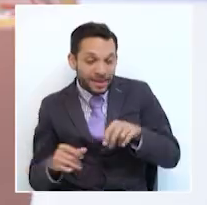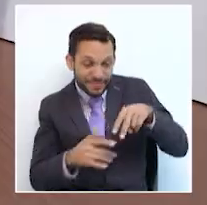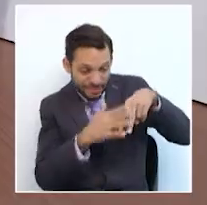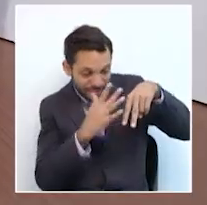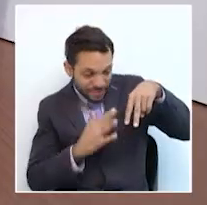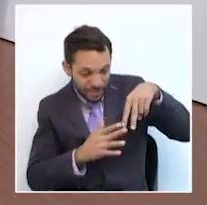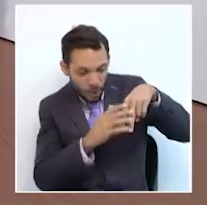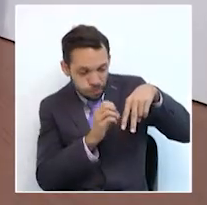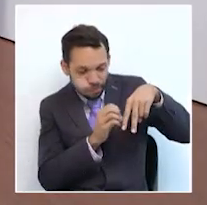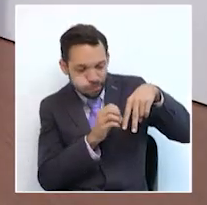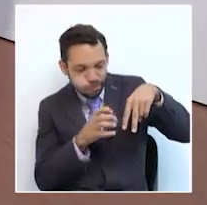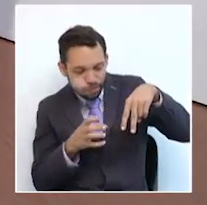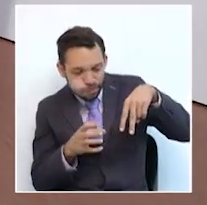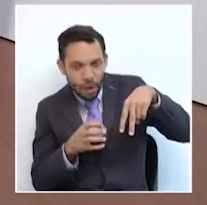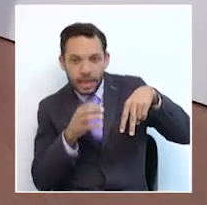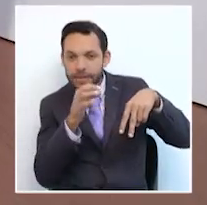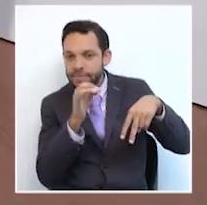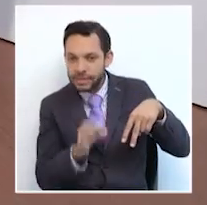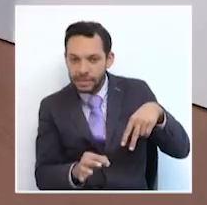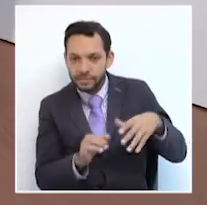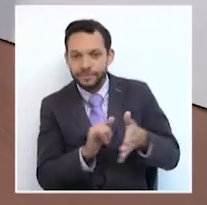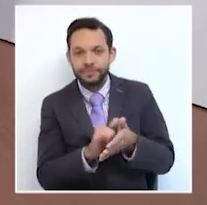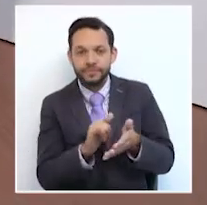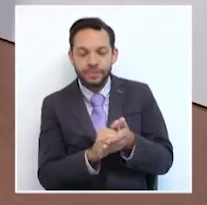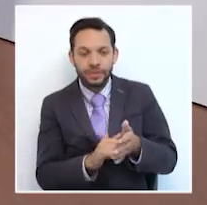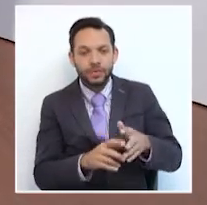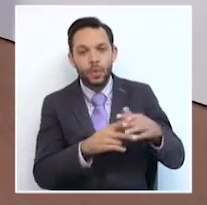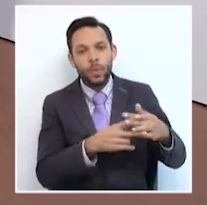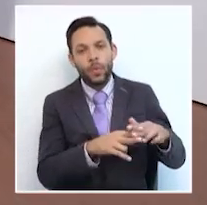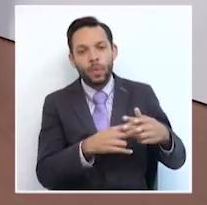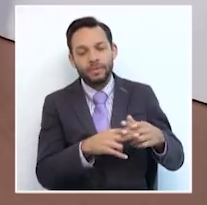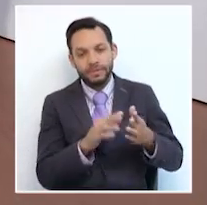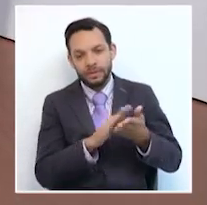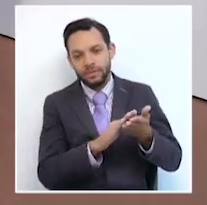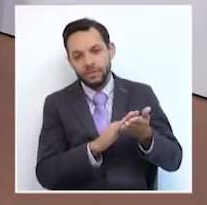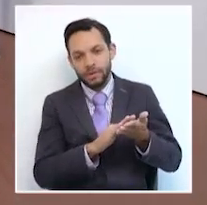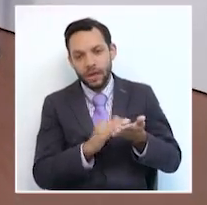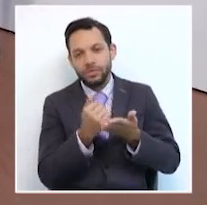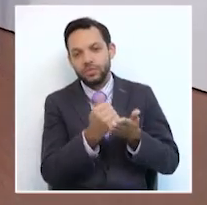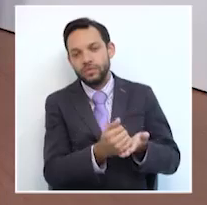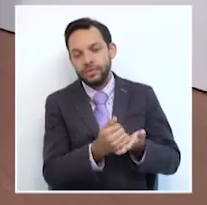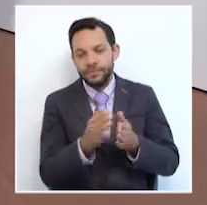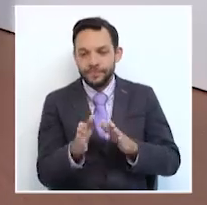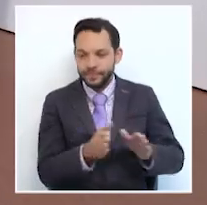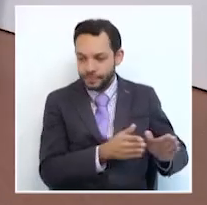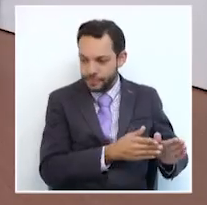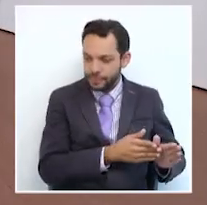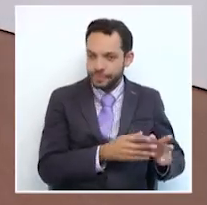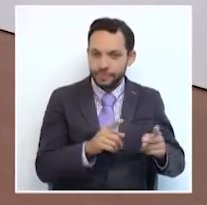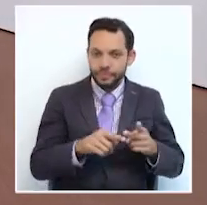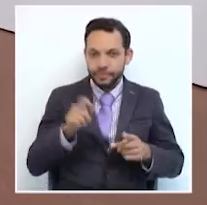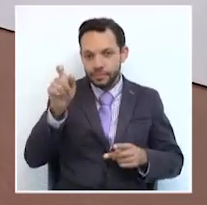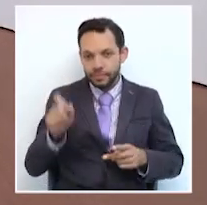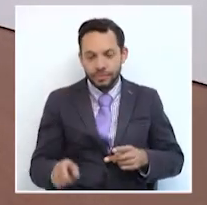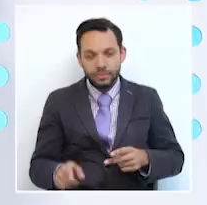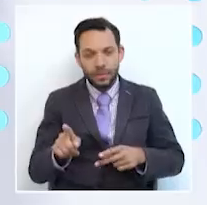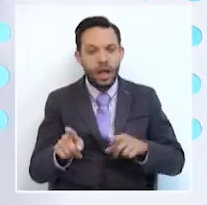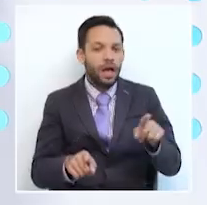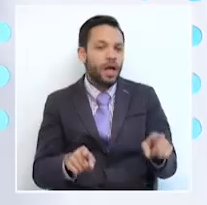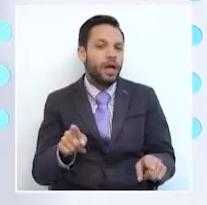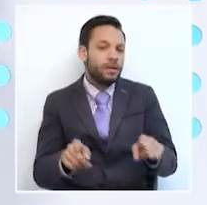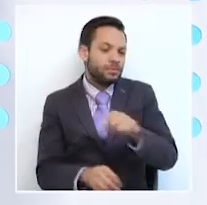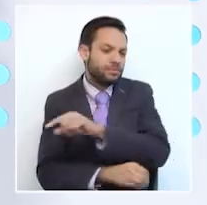secarlo un poquito eso es lo que se le hizo a la persona ahora en los pacientes que están presentando gases hay varias